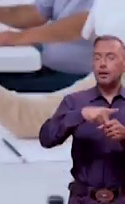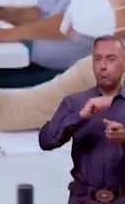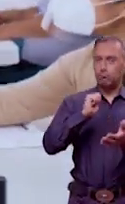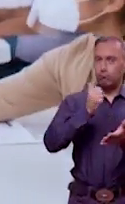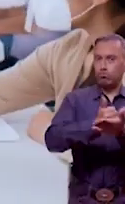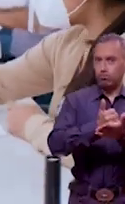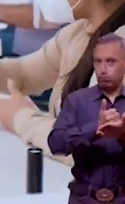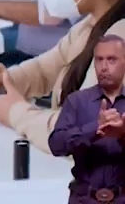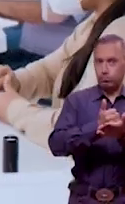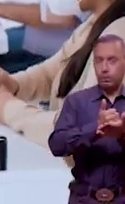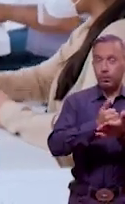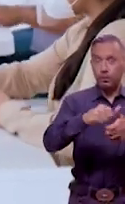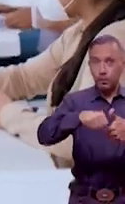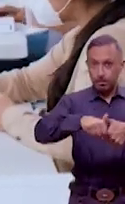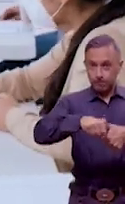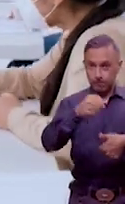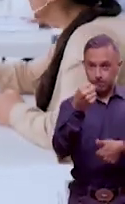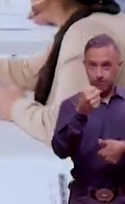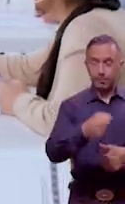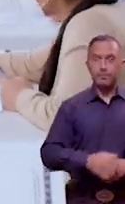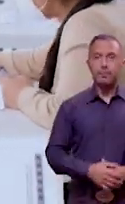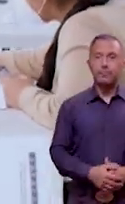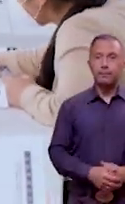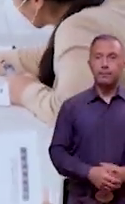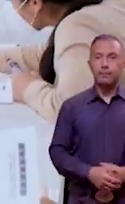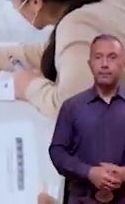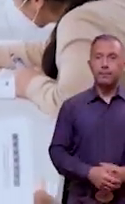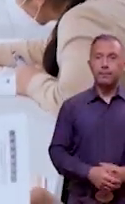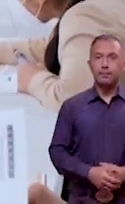todo, ejercer tu derecho al voto. Con